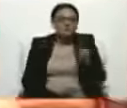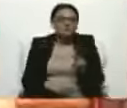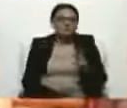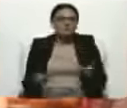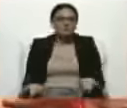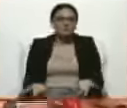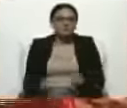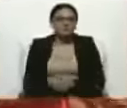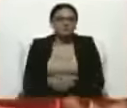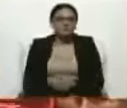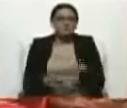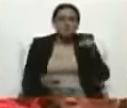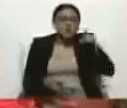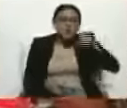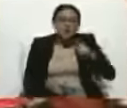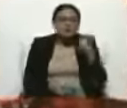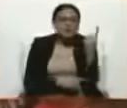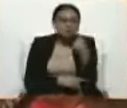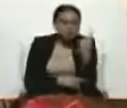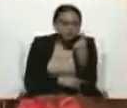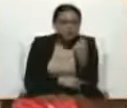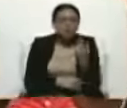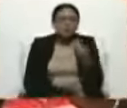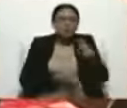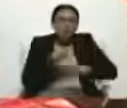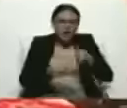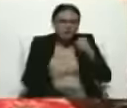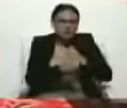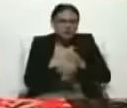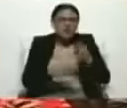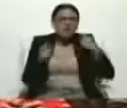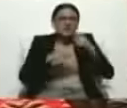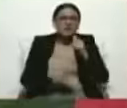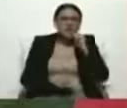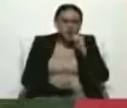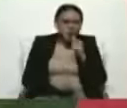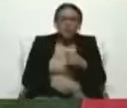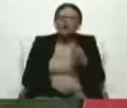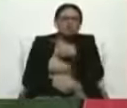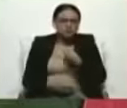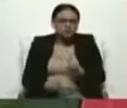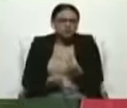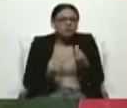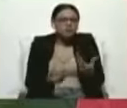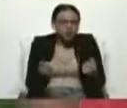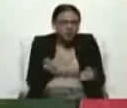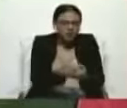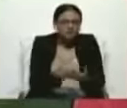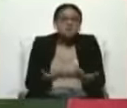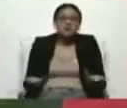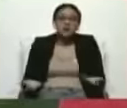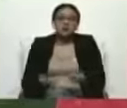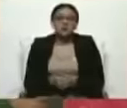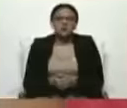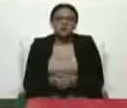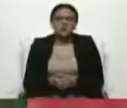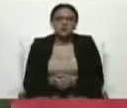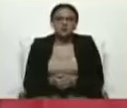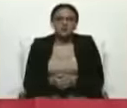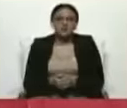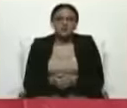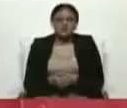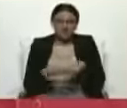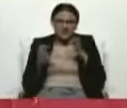Porque la licuadora se la venden como un, ¿cómo se llama?, como un juego, como una diversión. Pero cuando está en la licuadora la